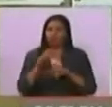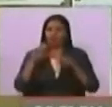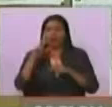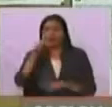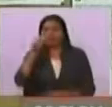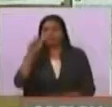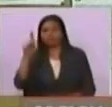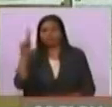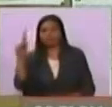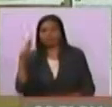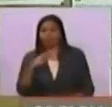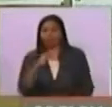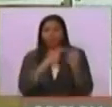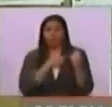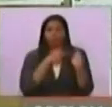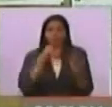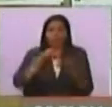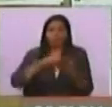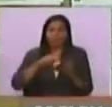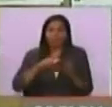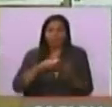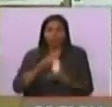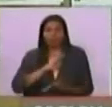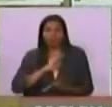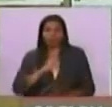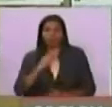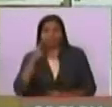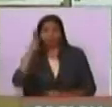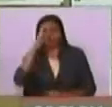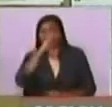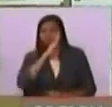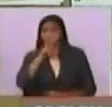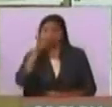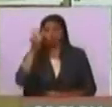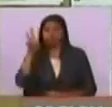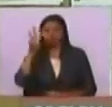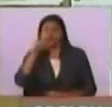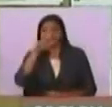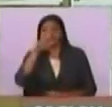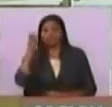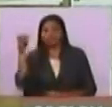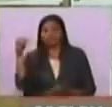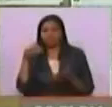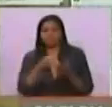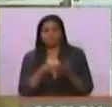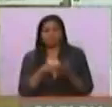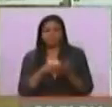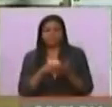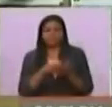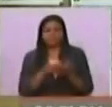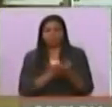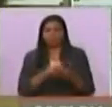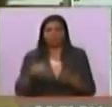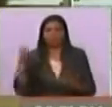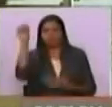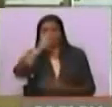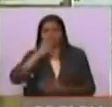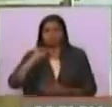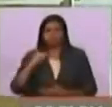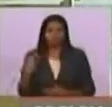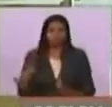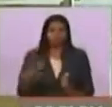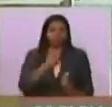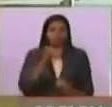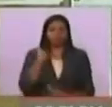dueño a pagarle a este servidor 30 mil millones de bolívares soberanos por daños a mi